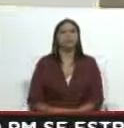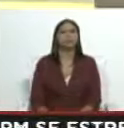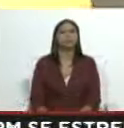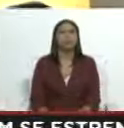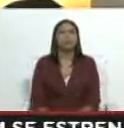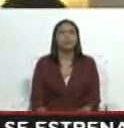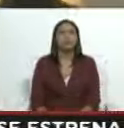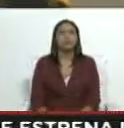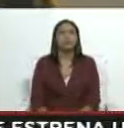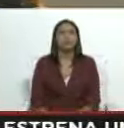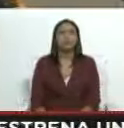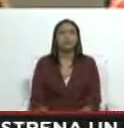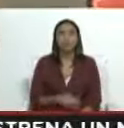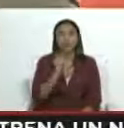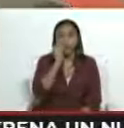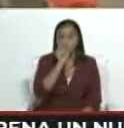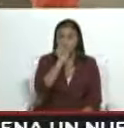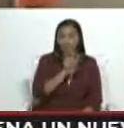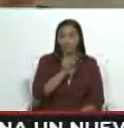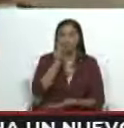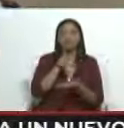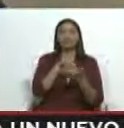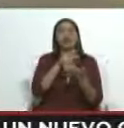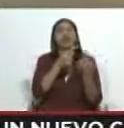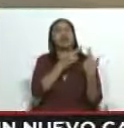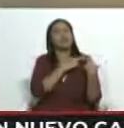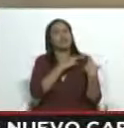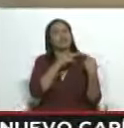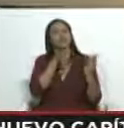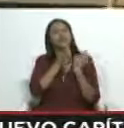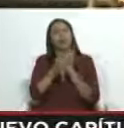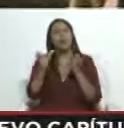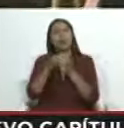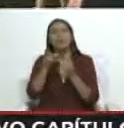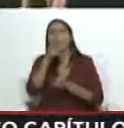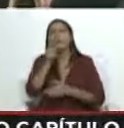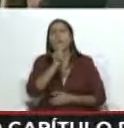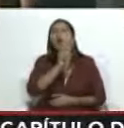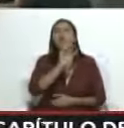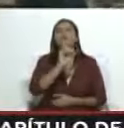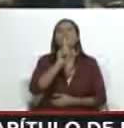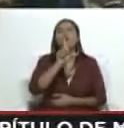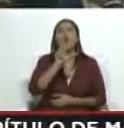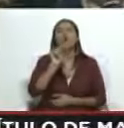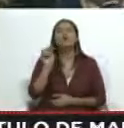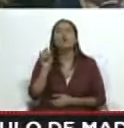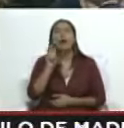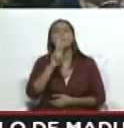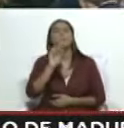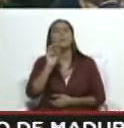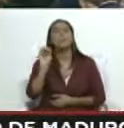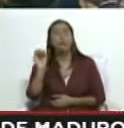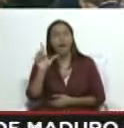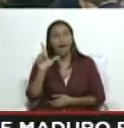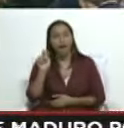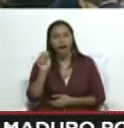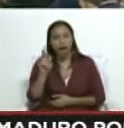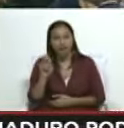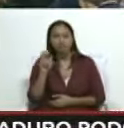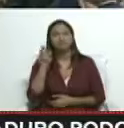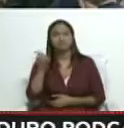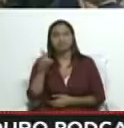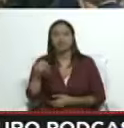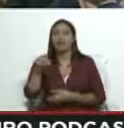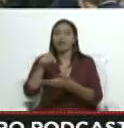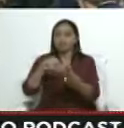la intervención del autorizado por la organización con fines políticos, Voluntad Popular Activista, quien pues precisamente presentaba la